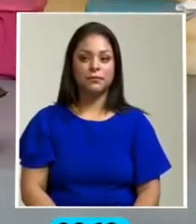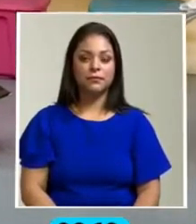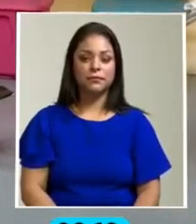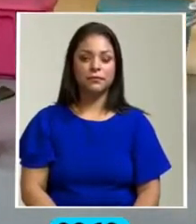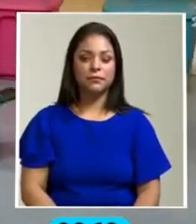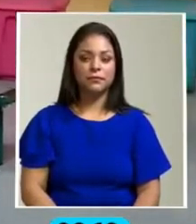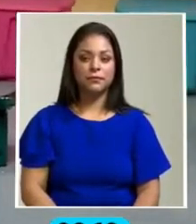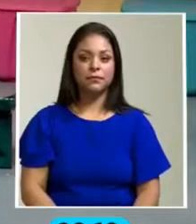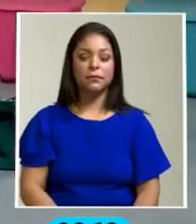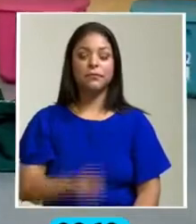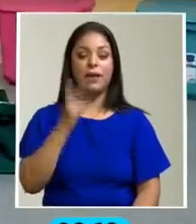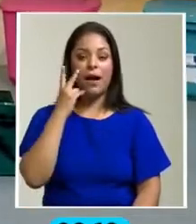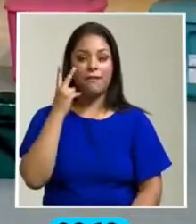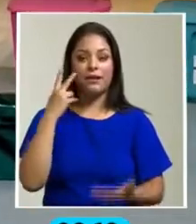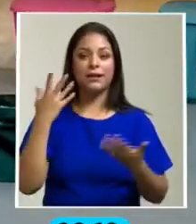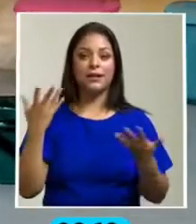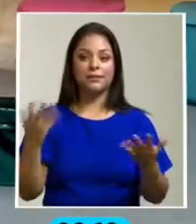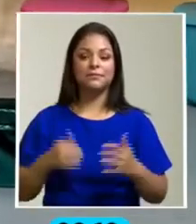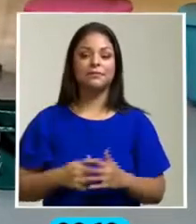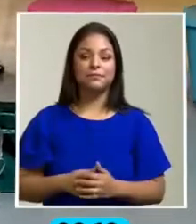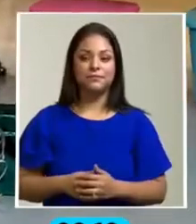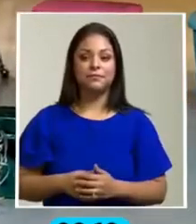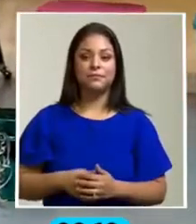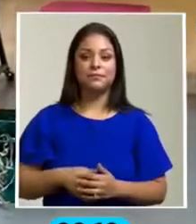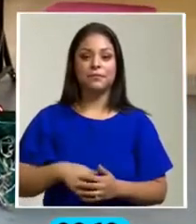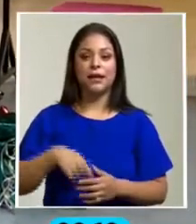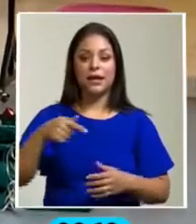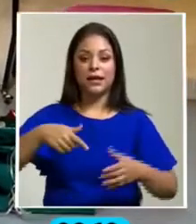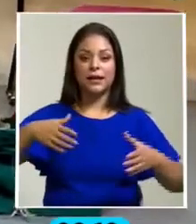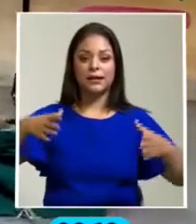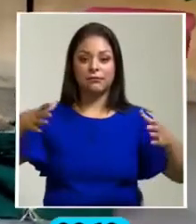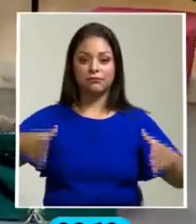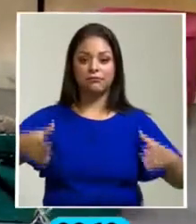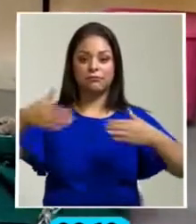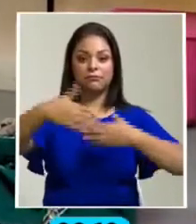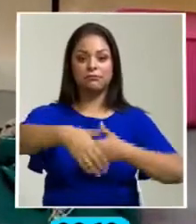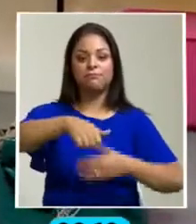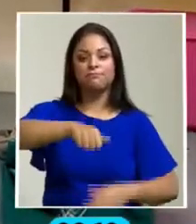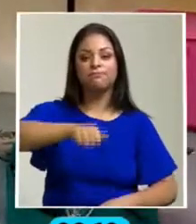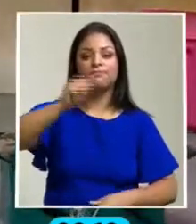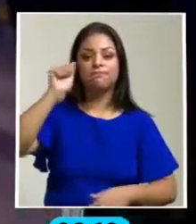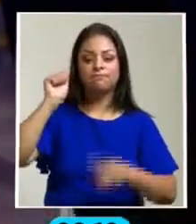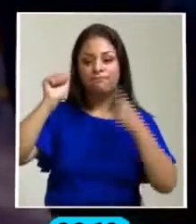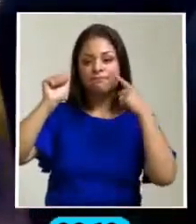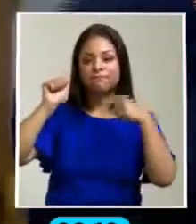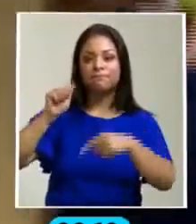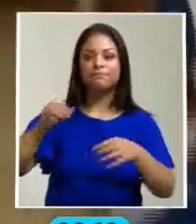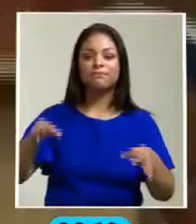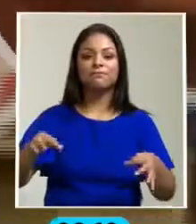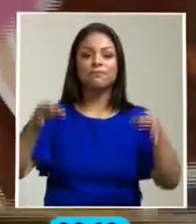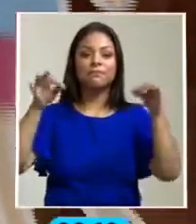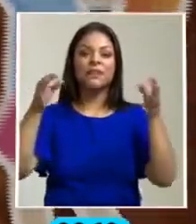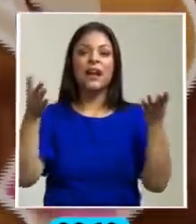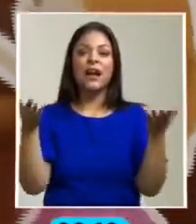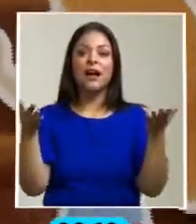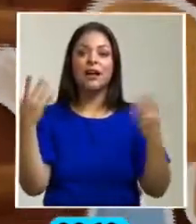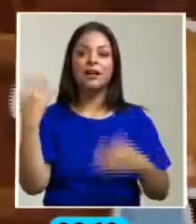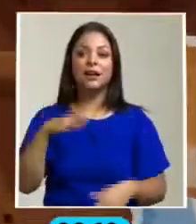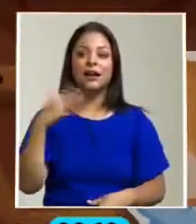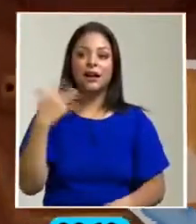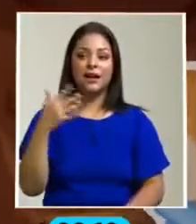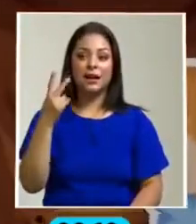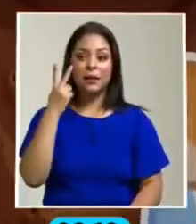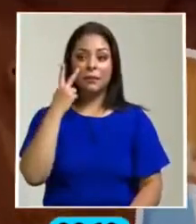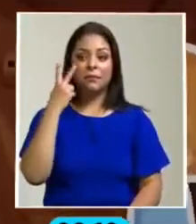Muy bien. Y vamos a ver de acá del cofre qué nos sale. ¡Ay, no puedo creerlo!